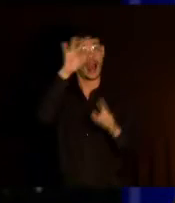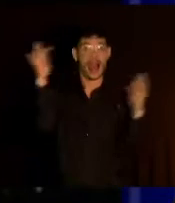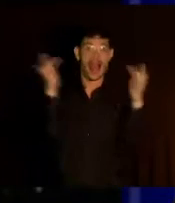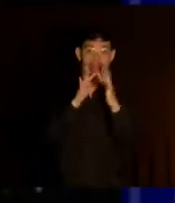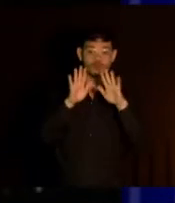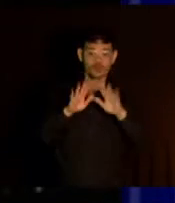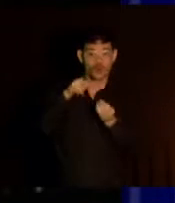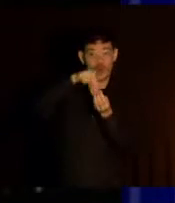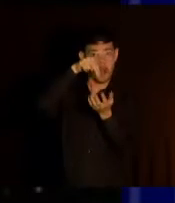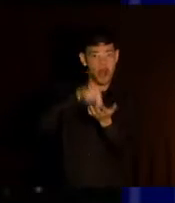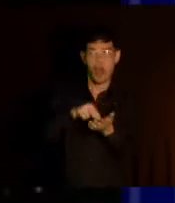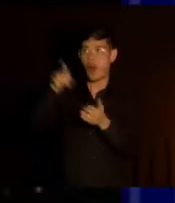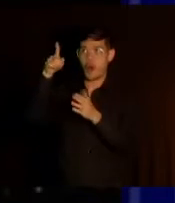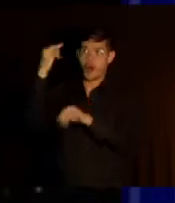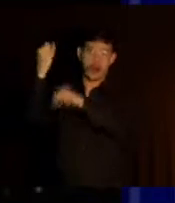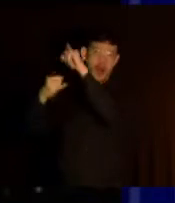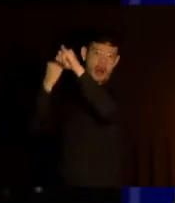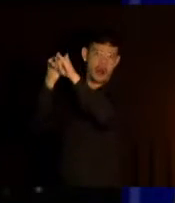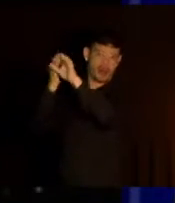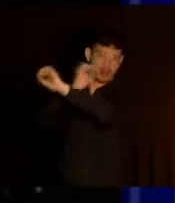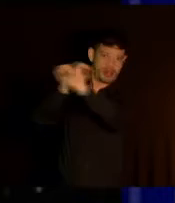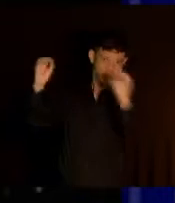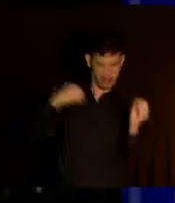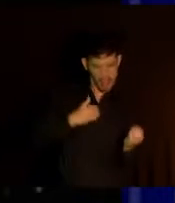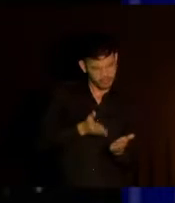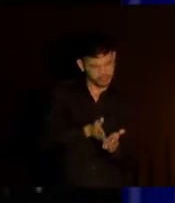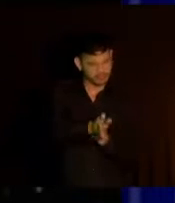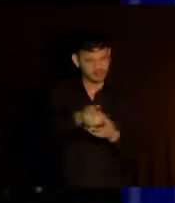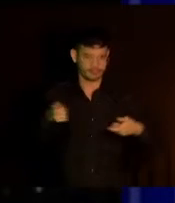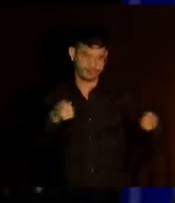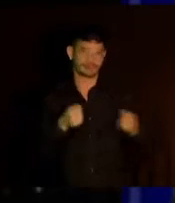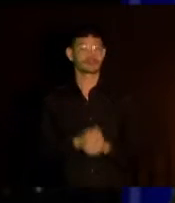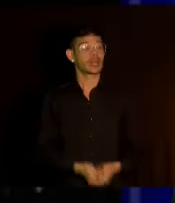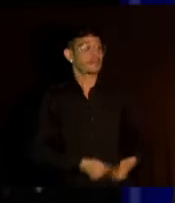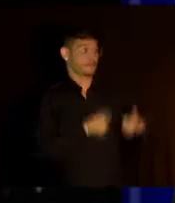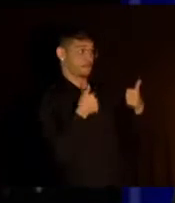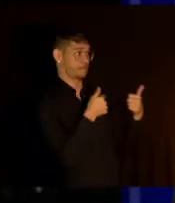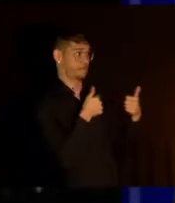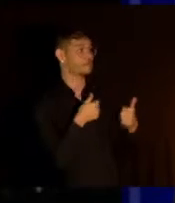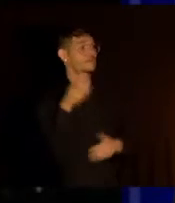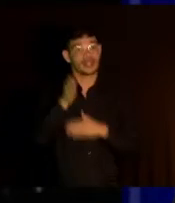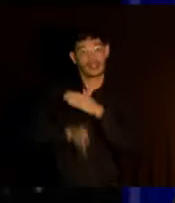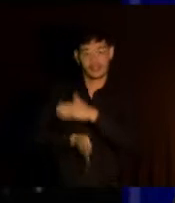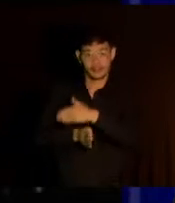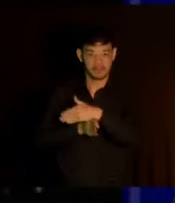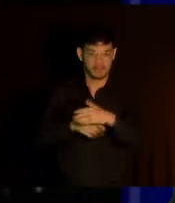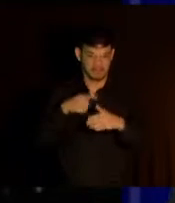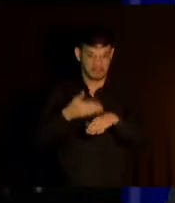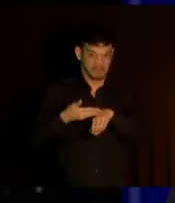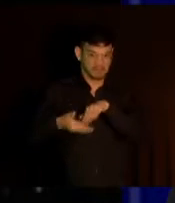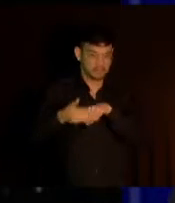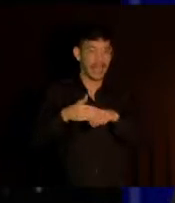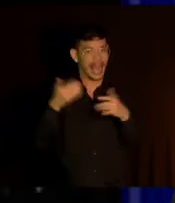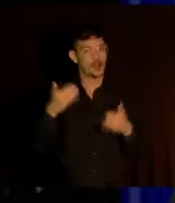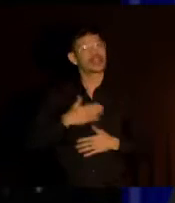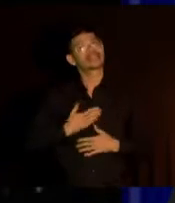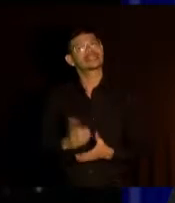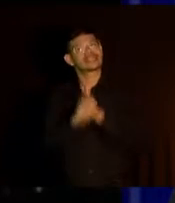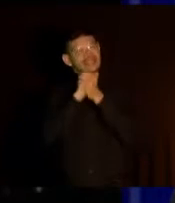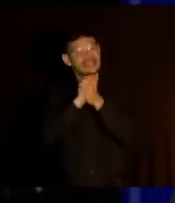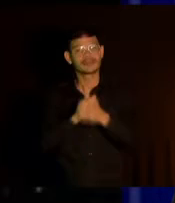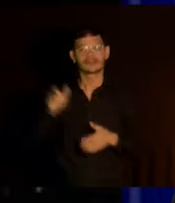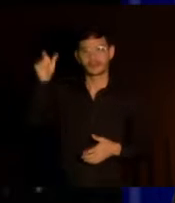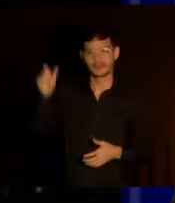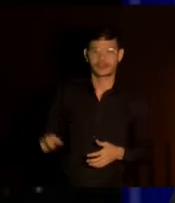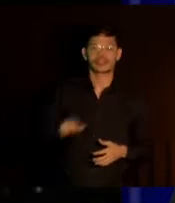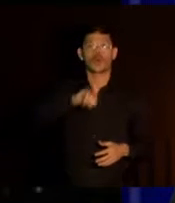Universales. Muy bien, David, vamos a continuar con usted en unos minuticos, pero vamos precisamente a saludar a Juan Pablo